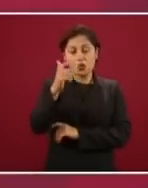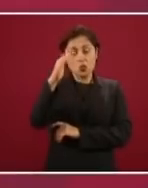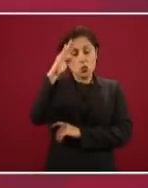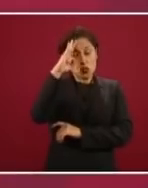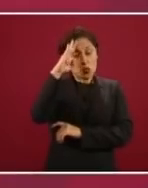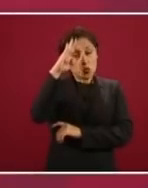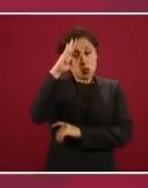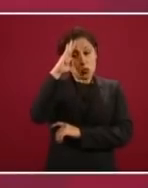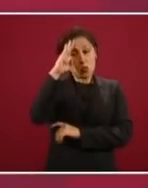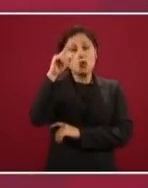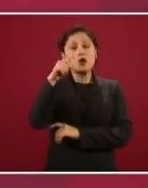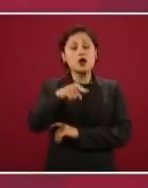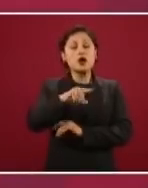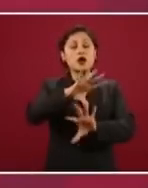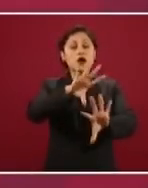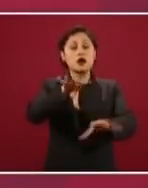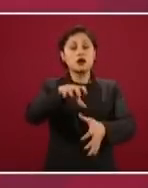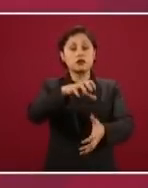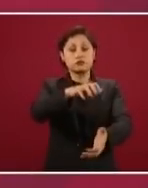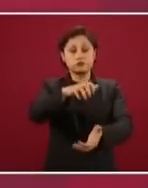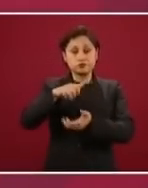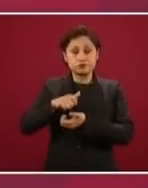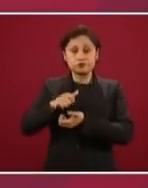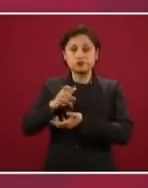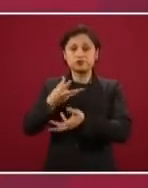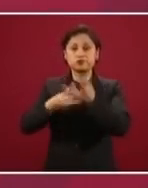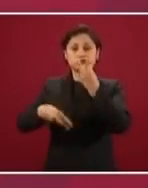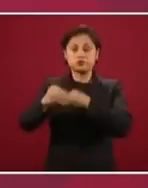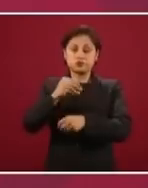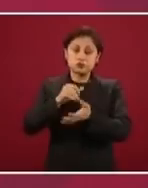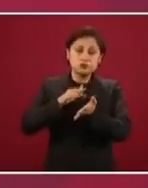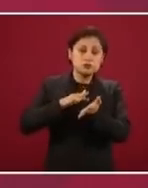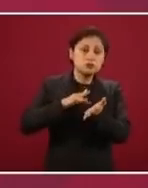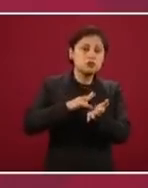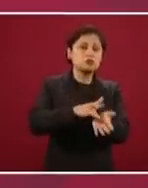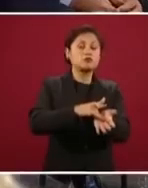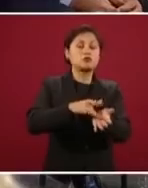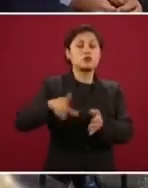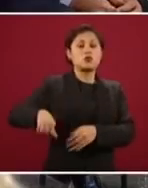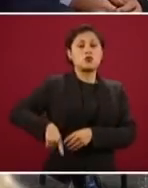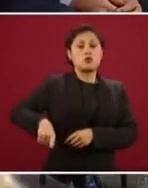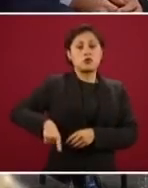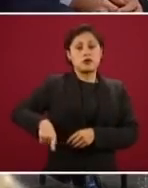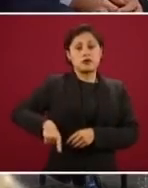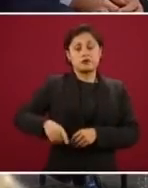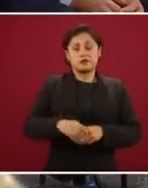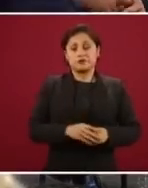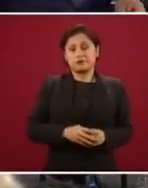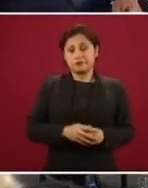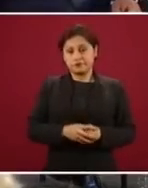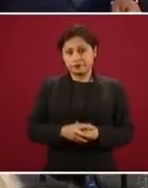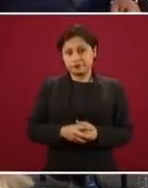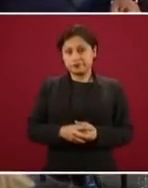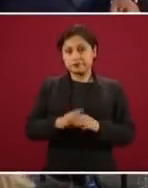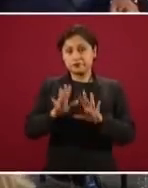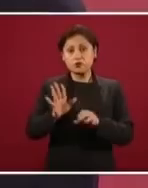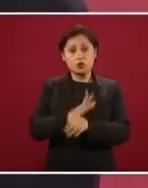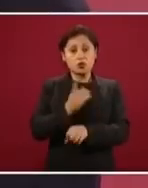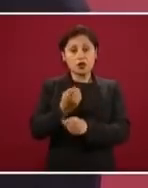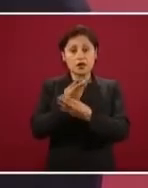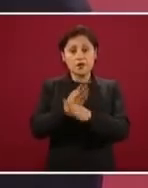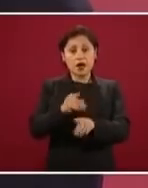utilizados para beneficio de el gobierno son cuentas abandonadas